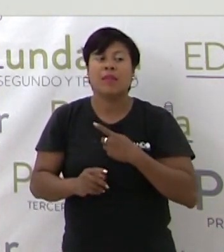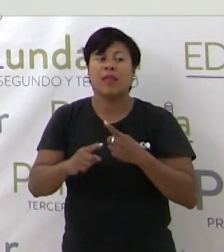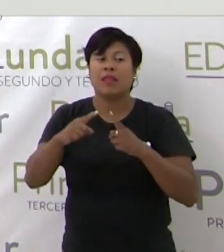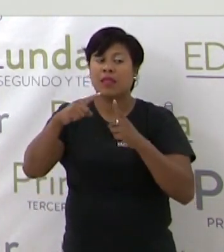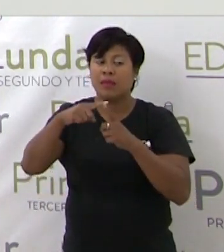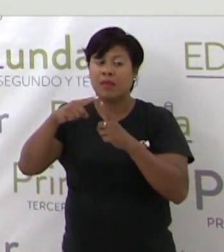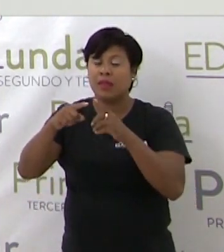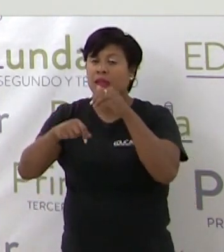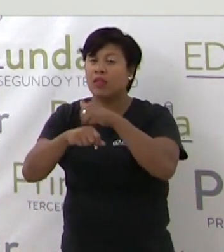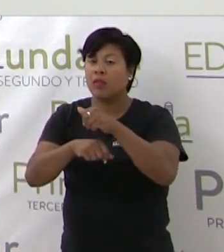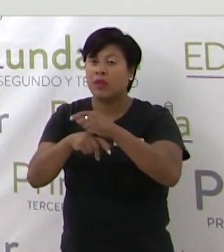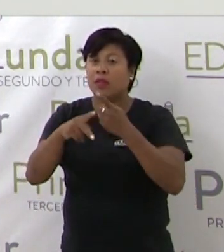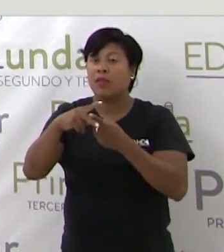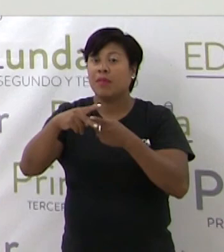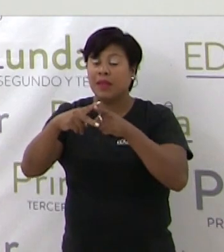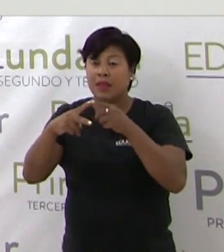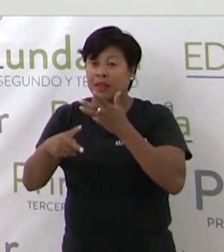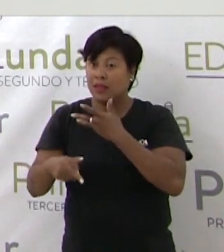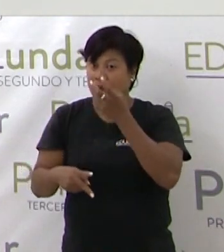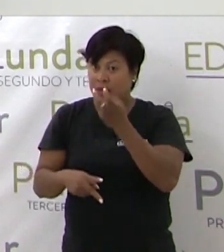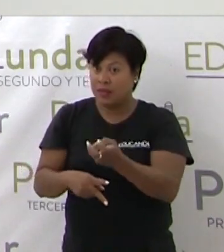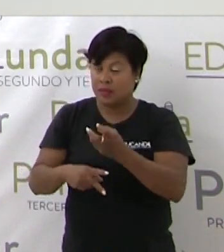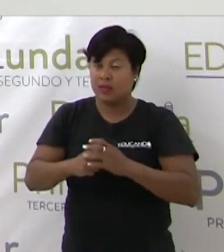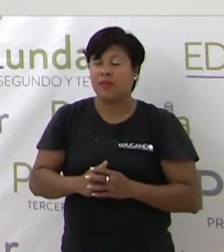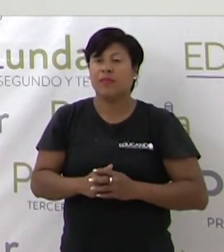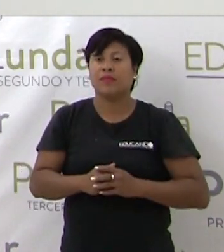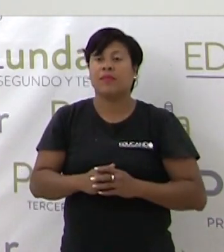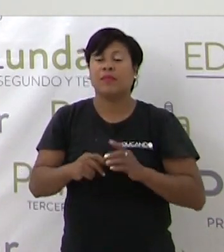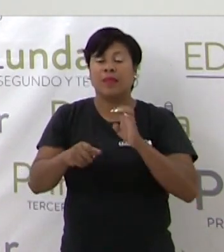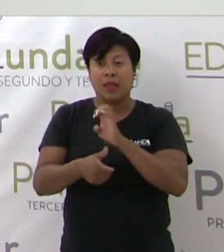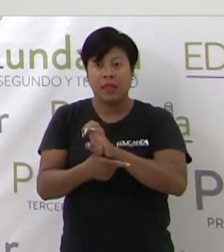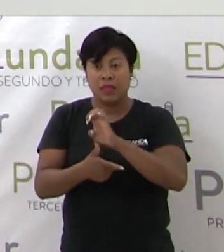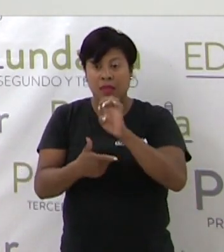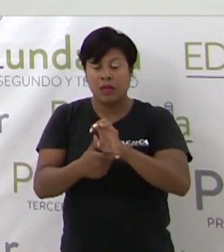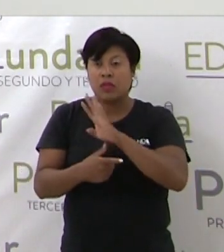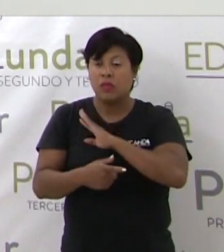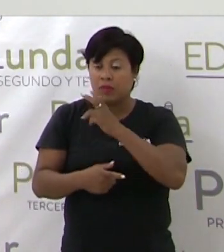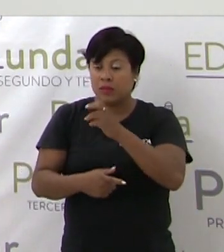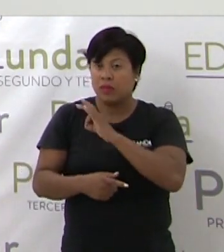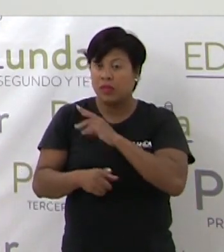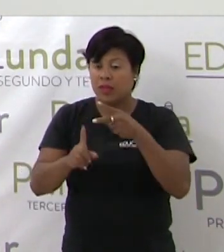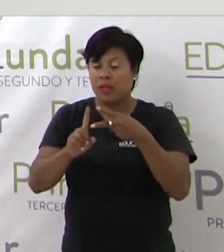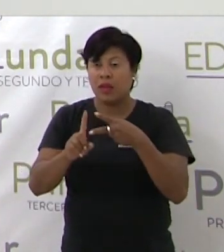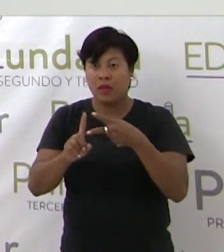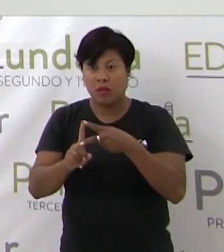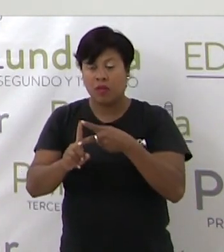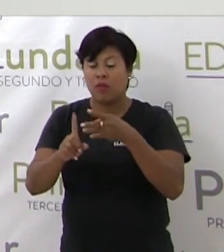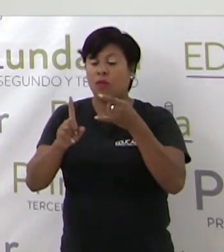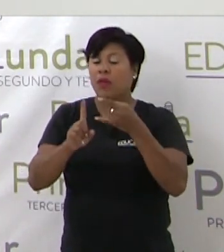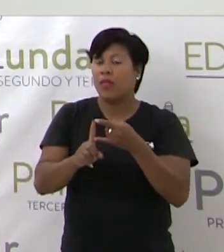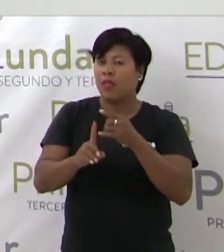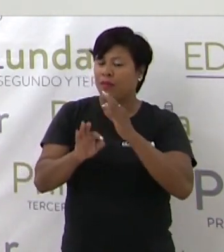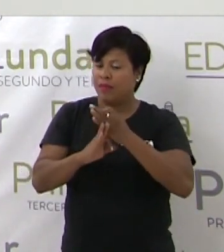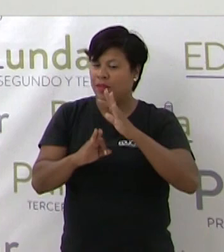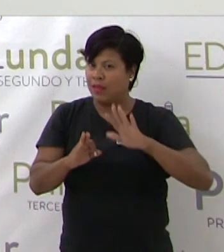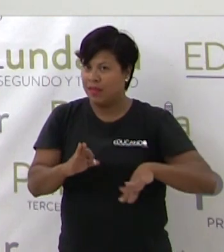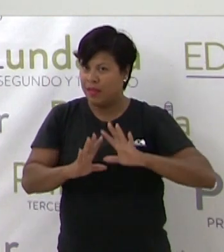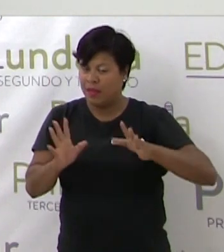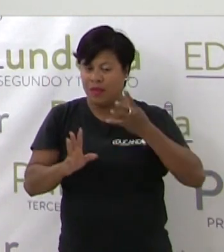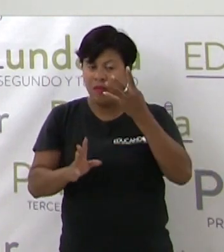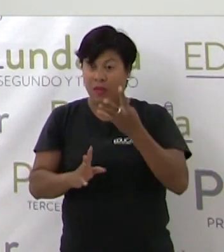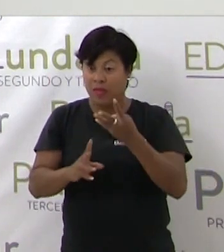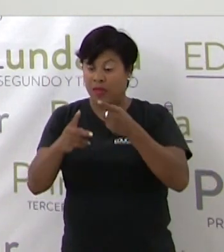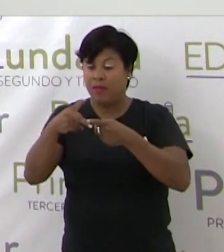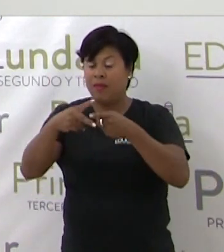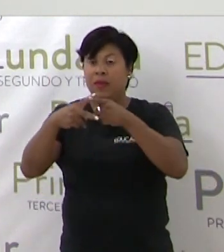el número de vértices que tiene esa figura geométrica. Entonces, como nos toca el triángulo, nos tocó el cuadrado y el cuadrado tiene cuatro vértices,